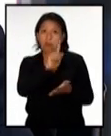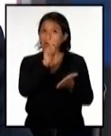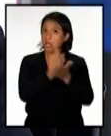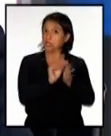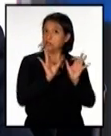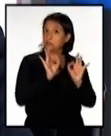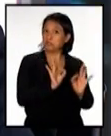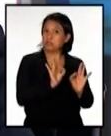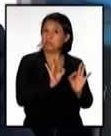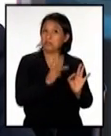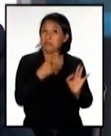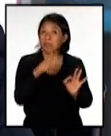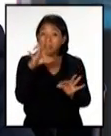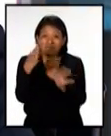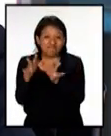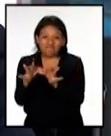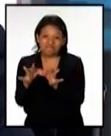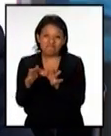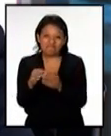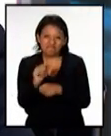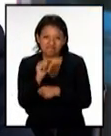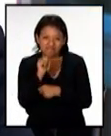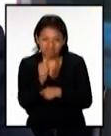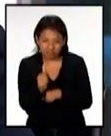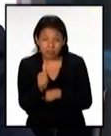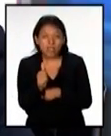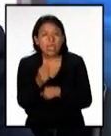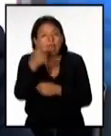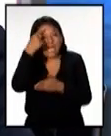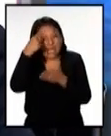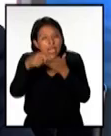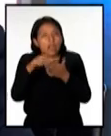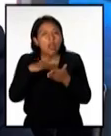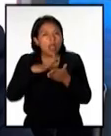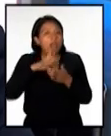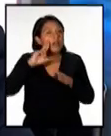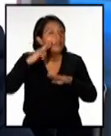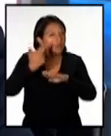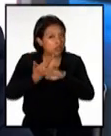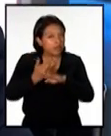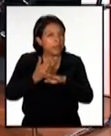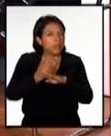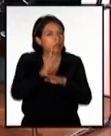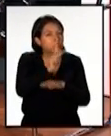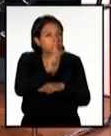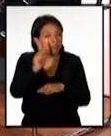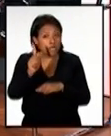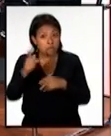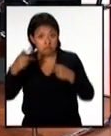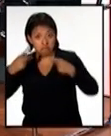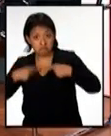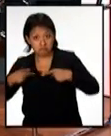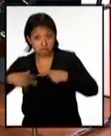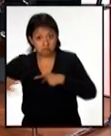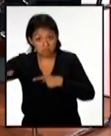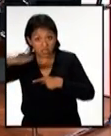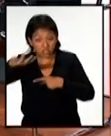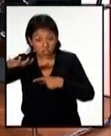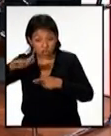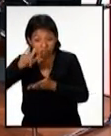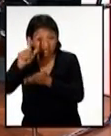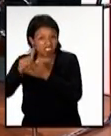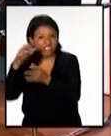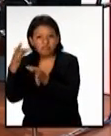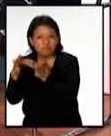pero que ninguna se cumple. Yo creo que hay una corresponsabilidad. La sociedad no cumplimos las leyes, ¿no? La Convención para los Derechos